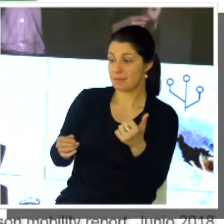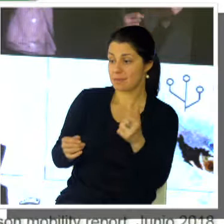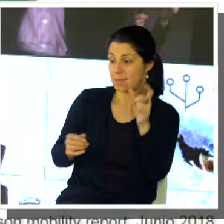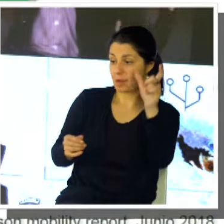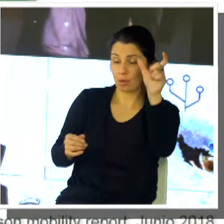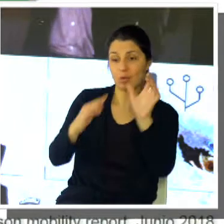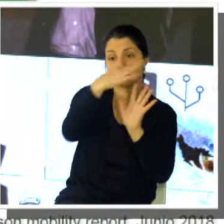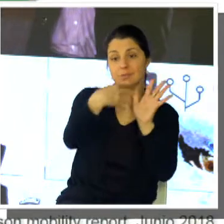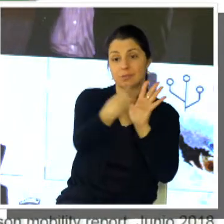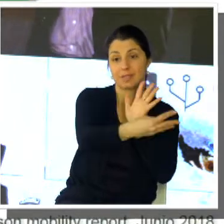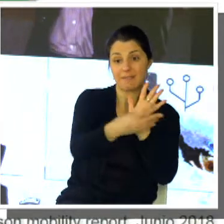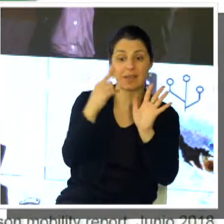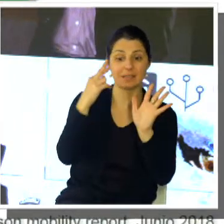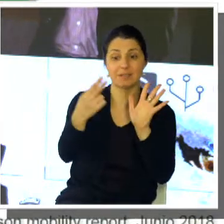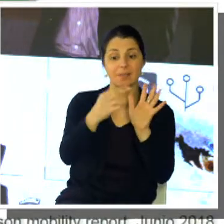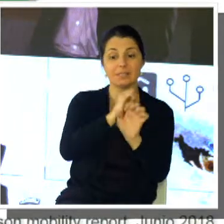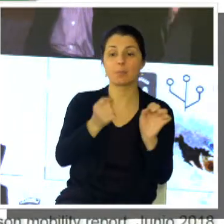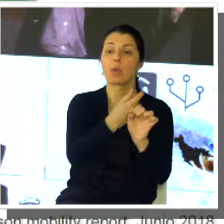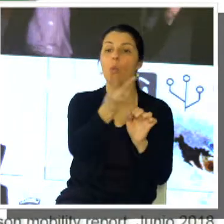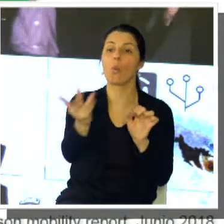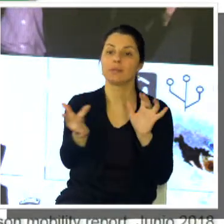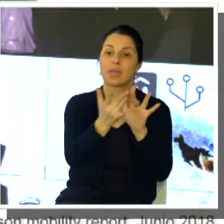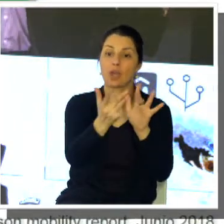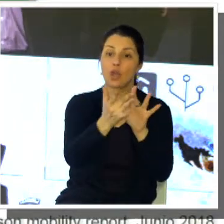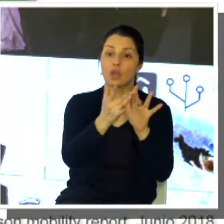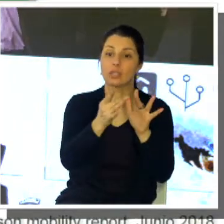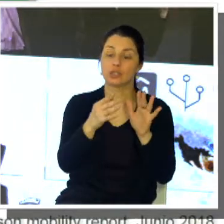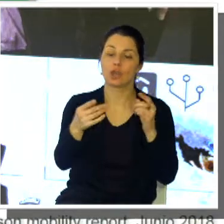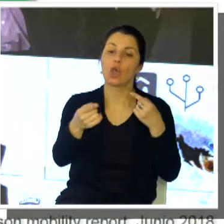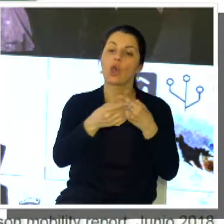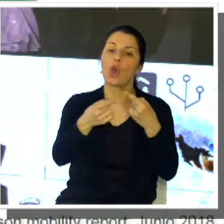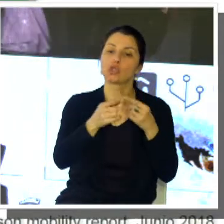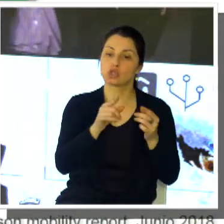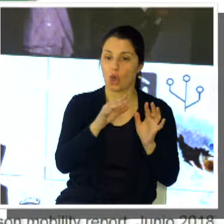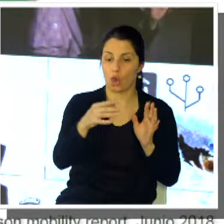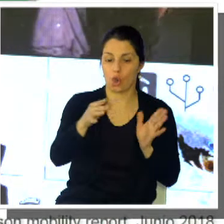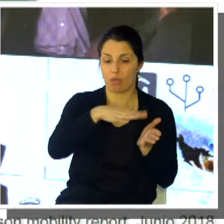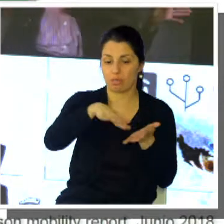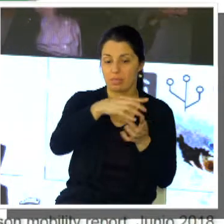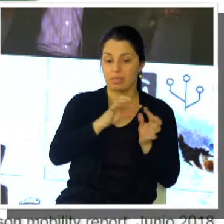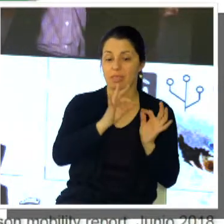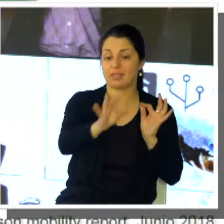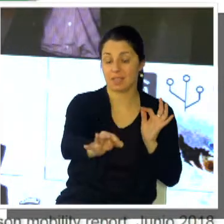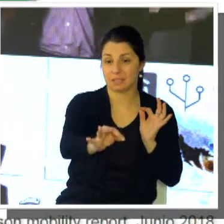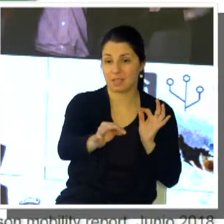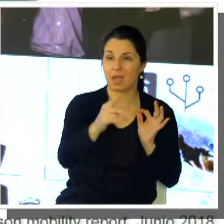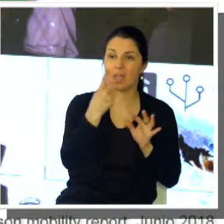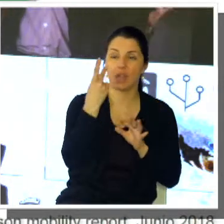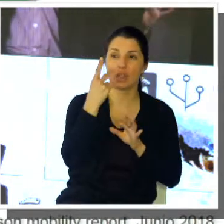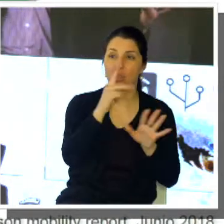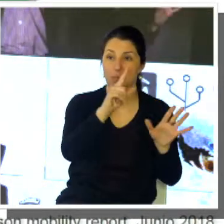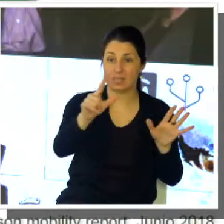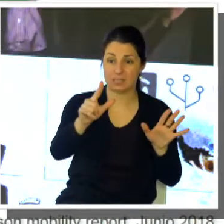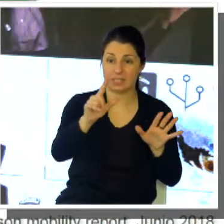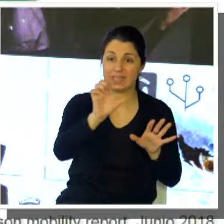una tablita donde pueden ver la cantidad de conexiones de alcance corto. Al 2017, Ericsson habla